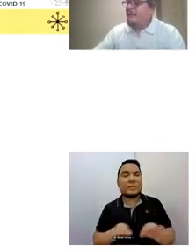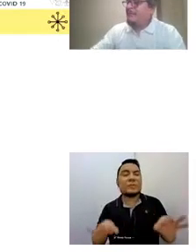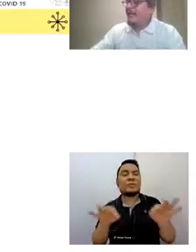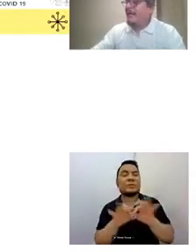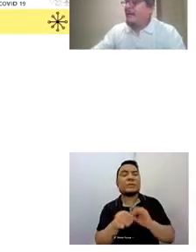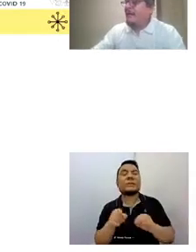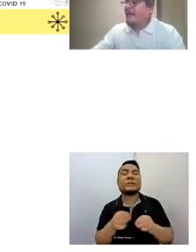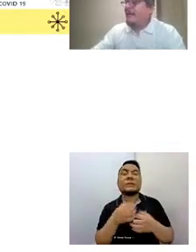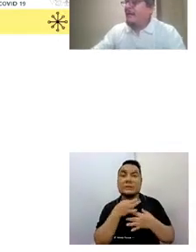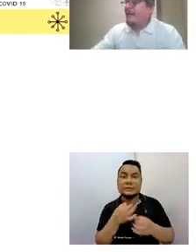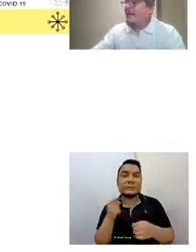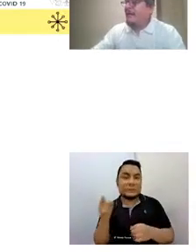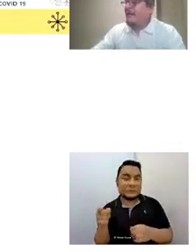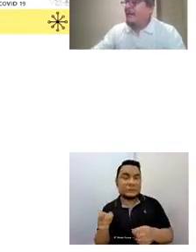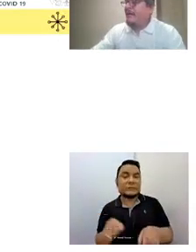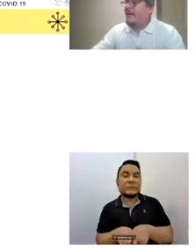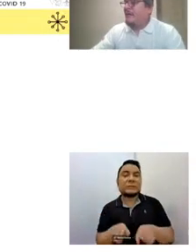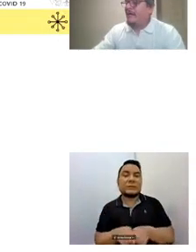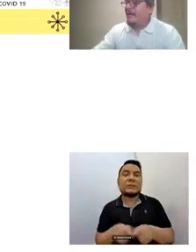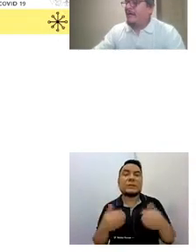tener para